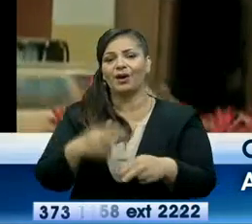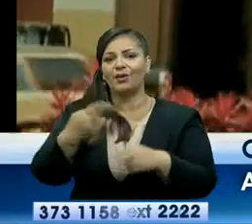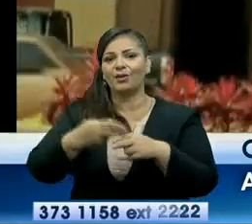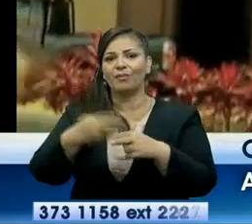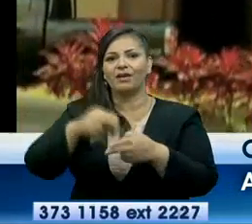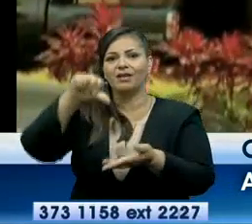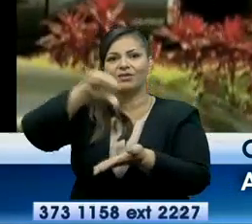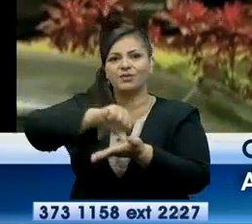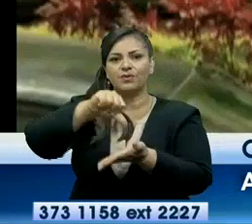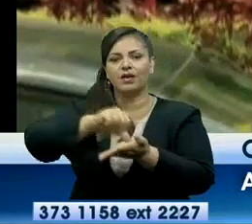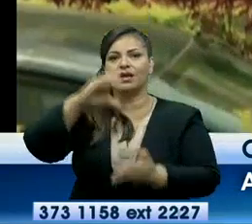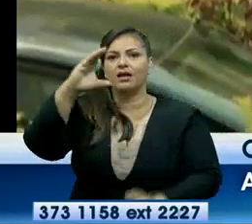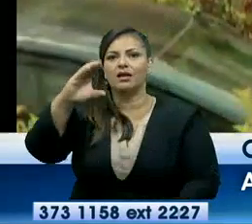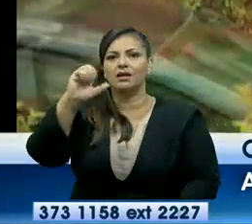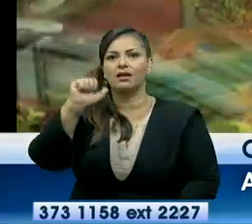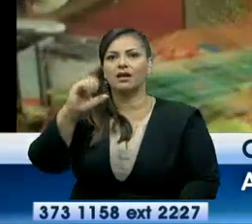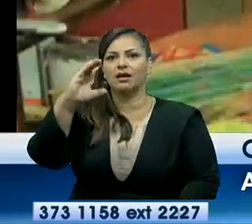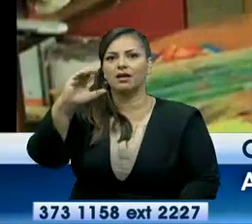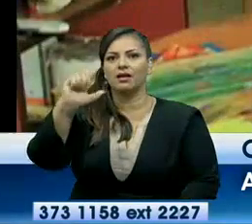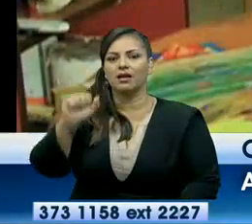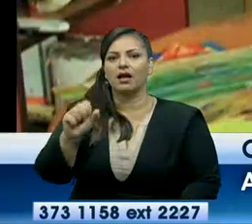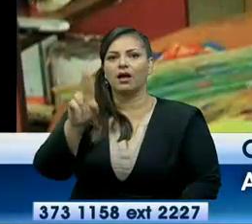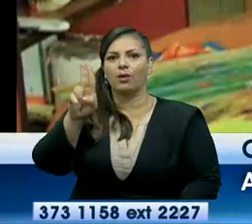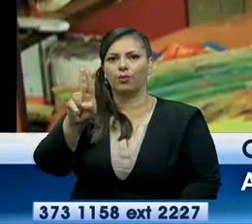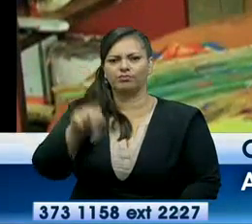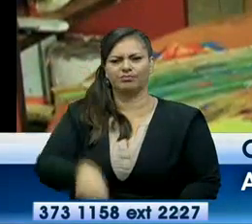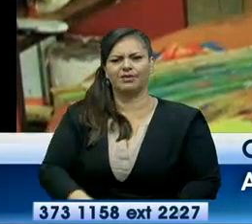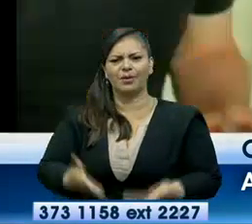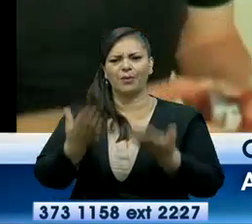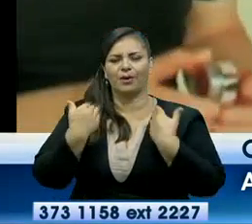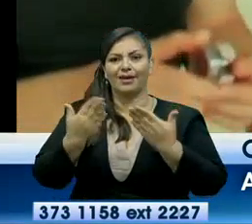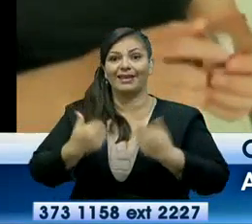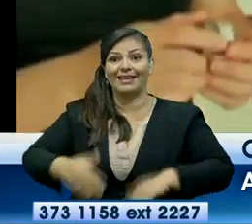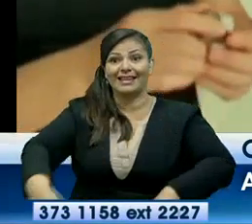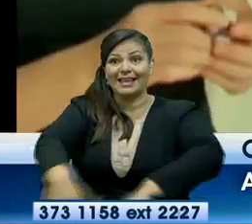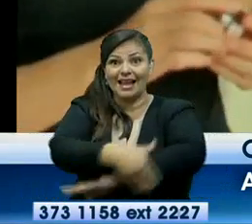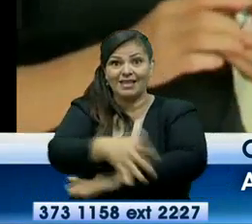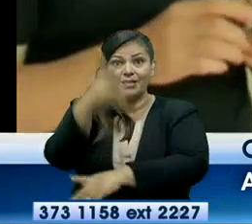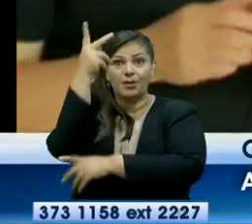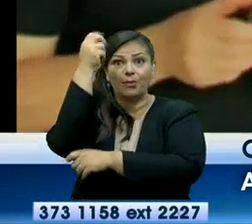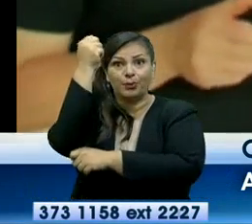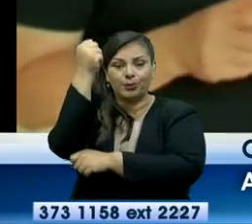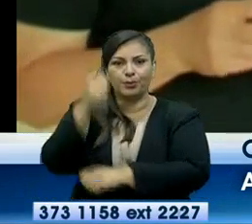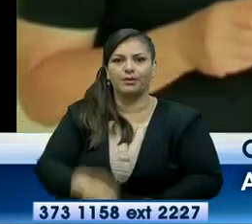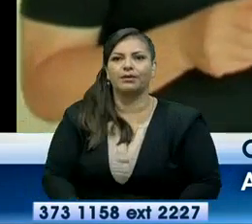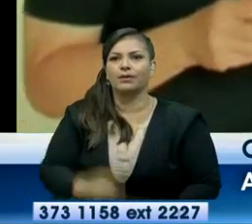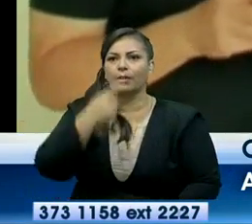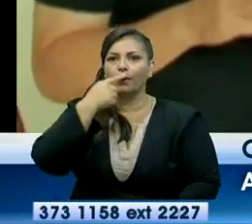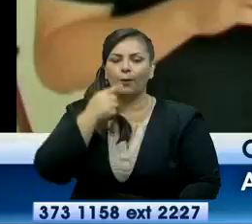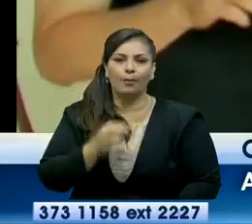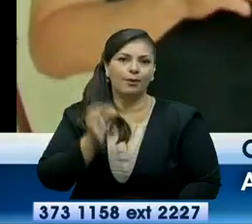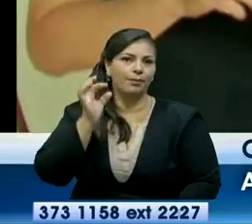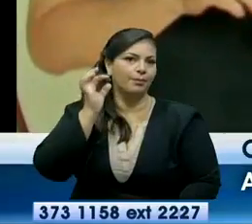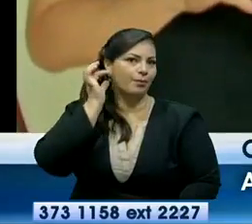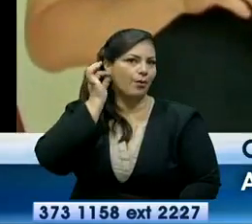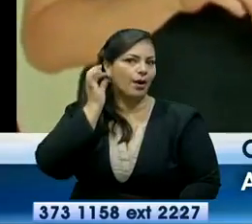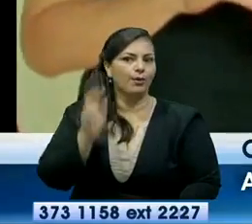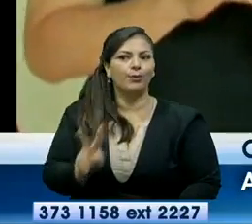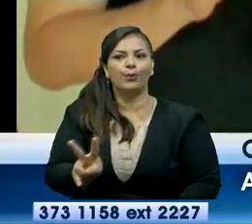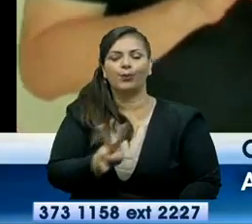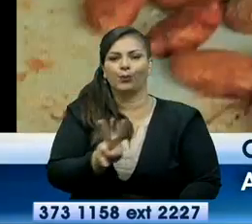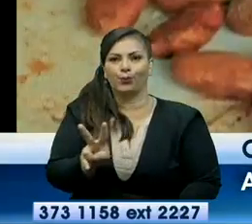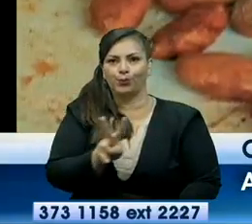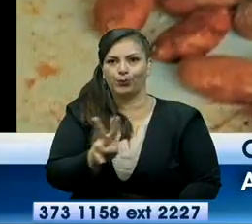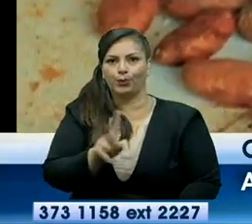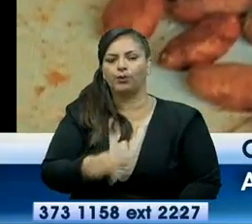en el centro de wikileaks es un de patricia león y marcelo cabrera comparten sus conocimientos sobre el